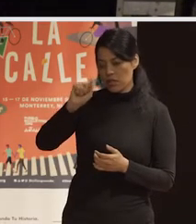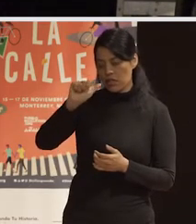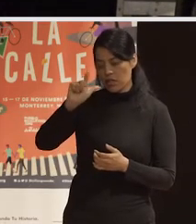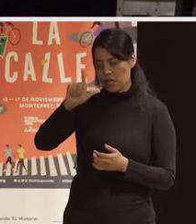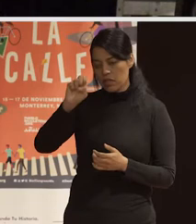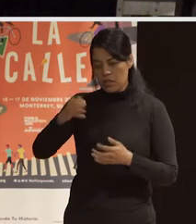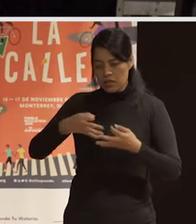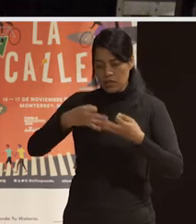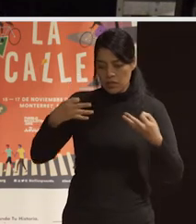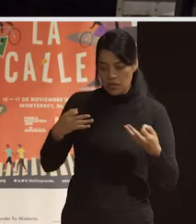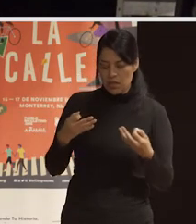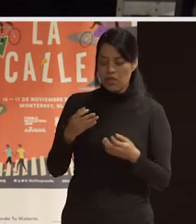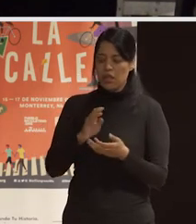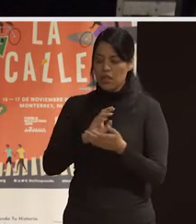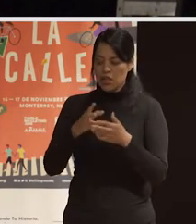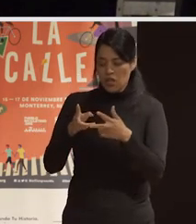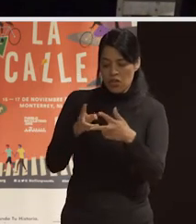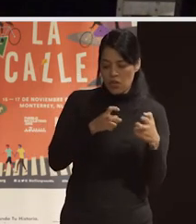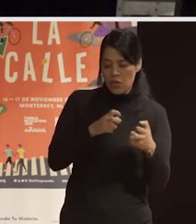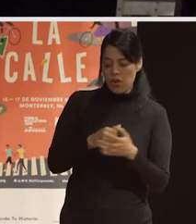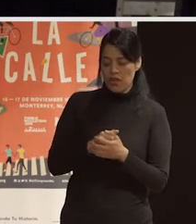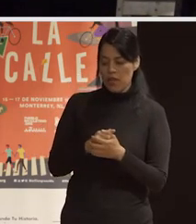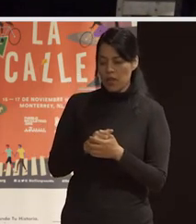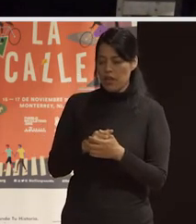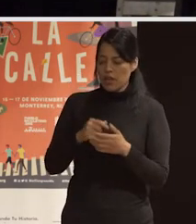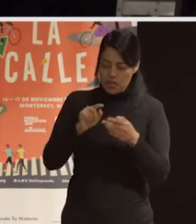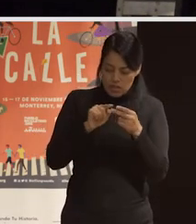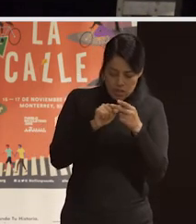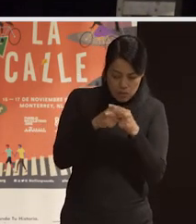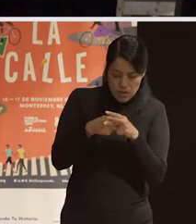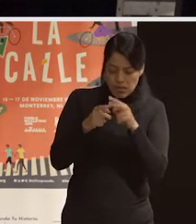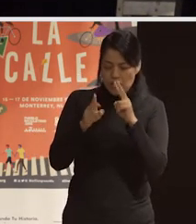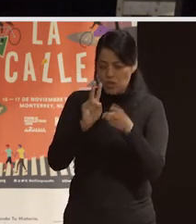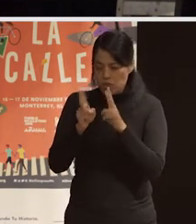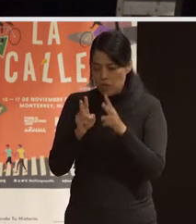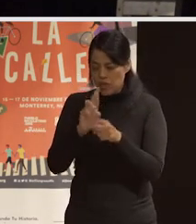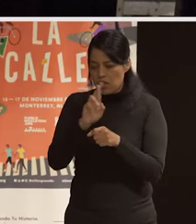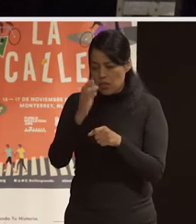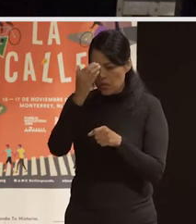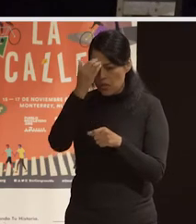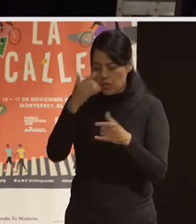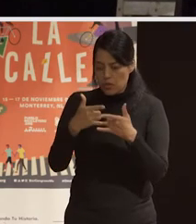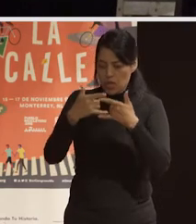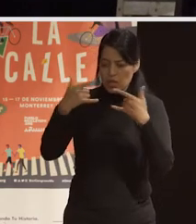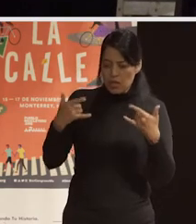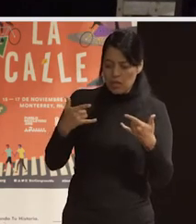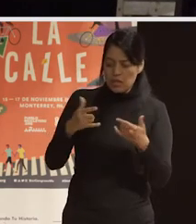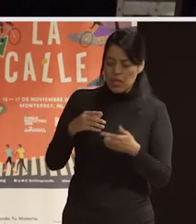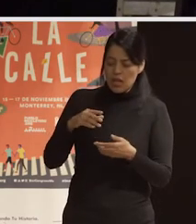borrados tierra robada así comienzan sus diálogos porque hay que reconocer que hay una historia de